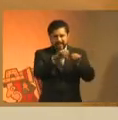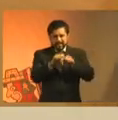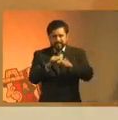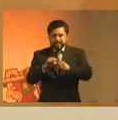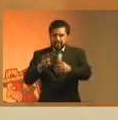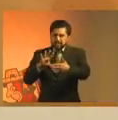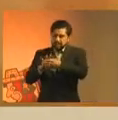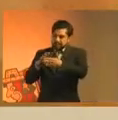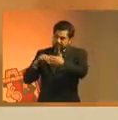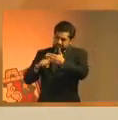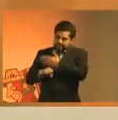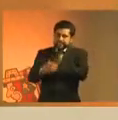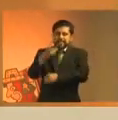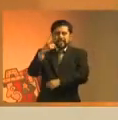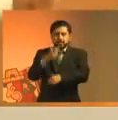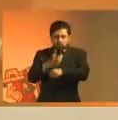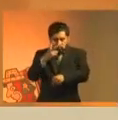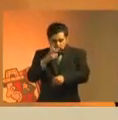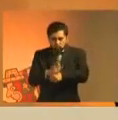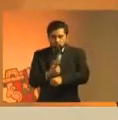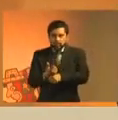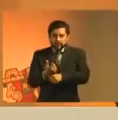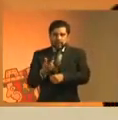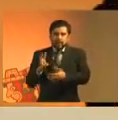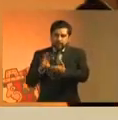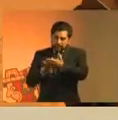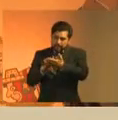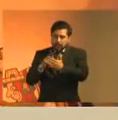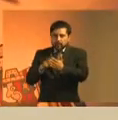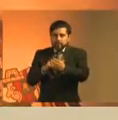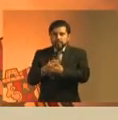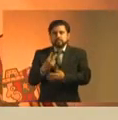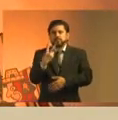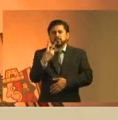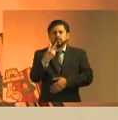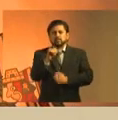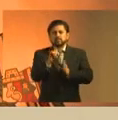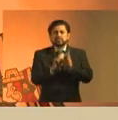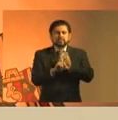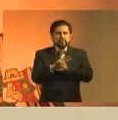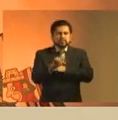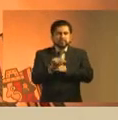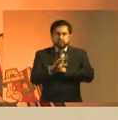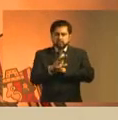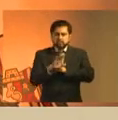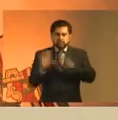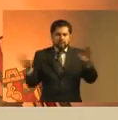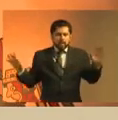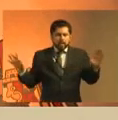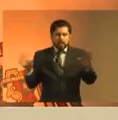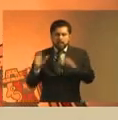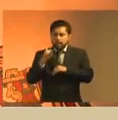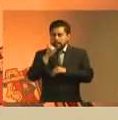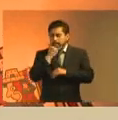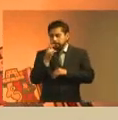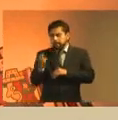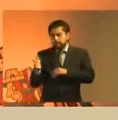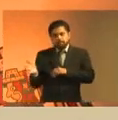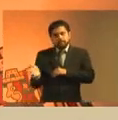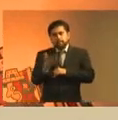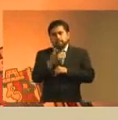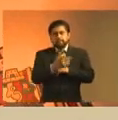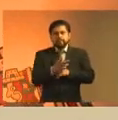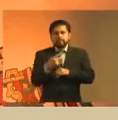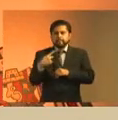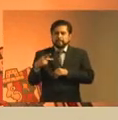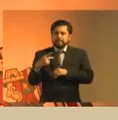felipe carrillo puerto en la cárcel ahí dura como dos meses en la cárcel finalmente es exculpado lo único de lo que se le puede acusar era de lo